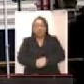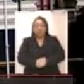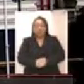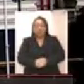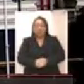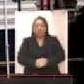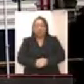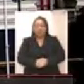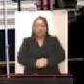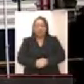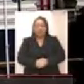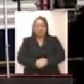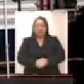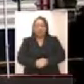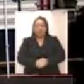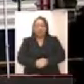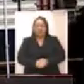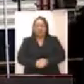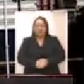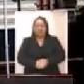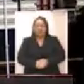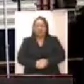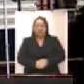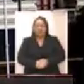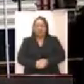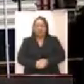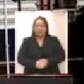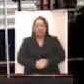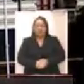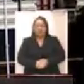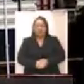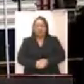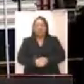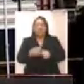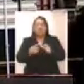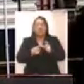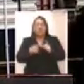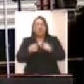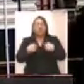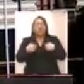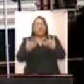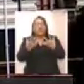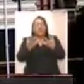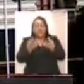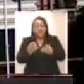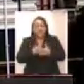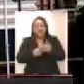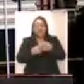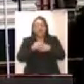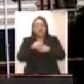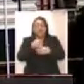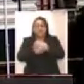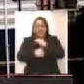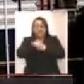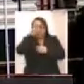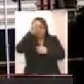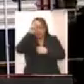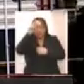la familia. En ese sentido, quisiera que en el país se